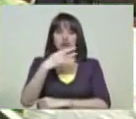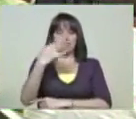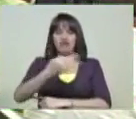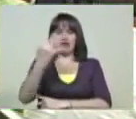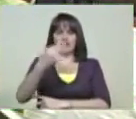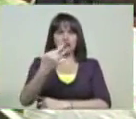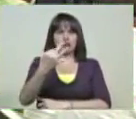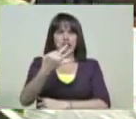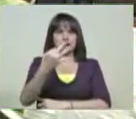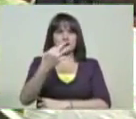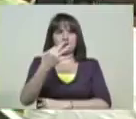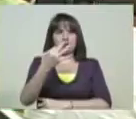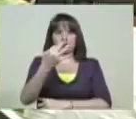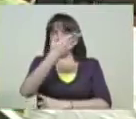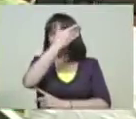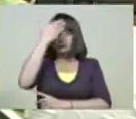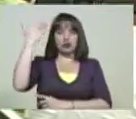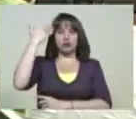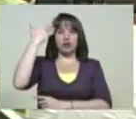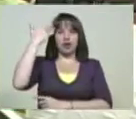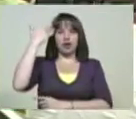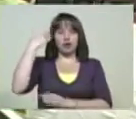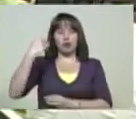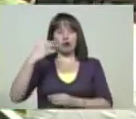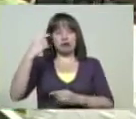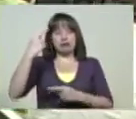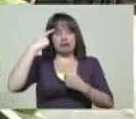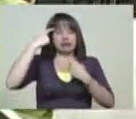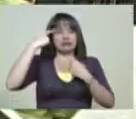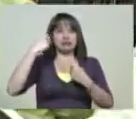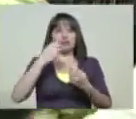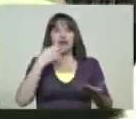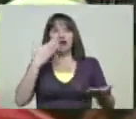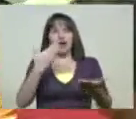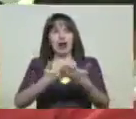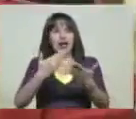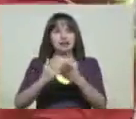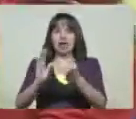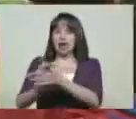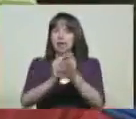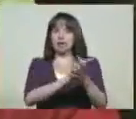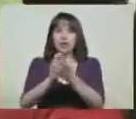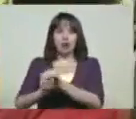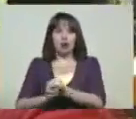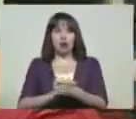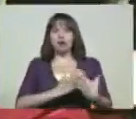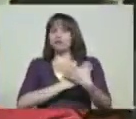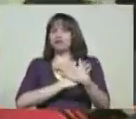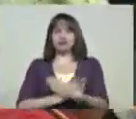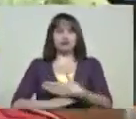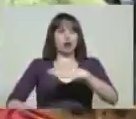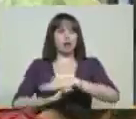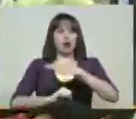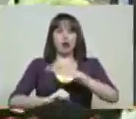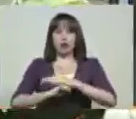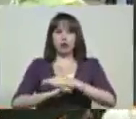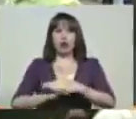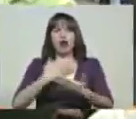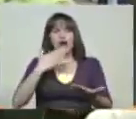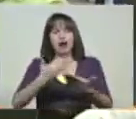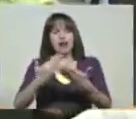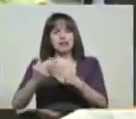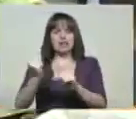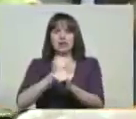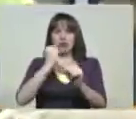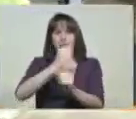congreso inolvidable un congreso histórico muchas gracias queridos camaradas por tanto apoyo por tanto trabajo y